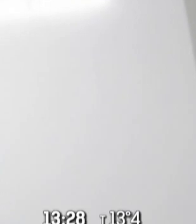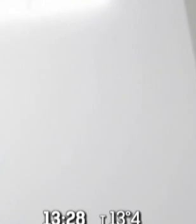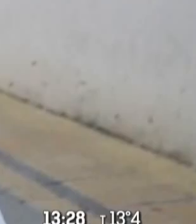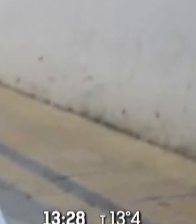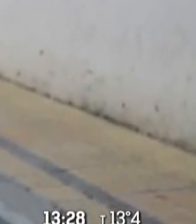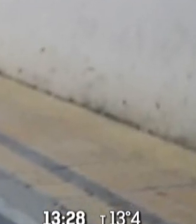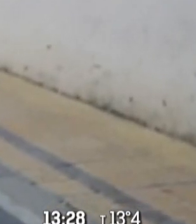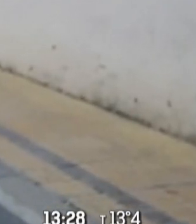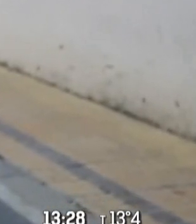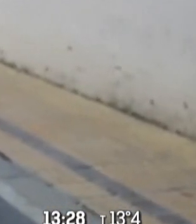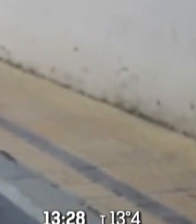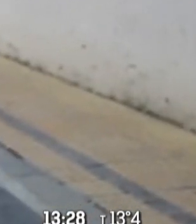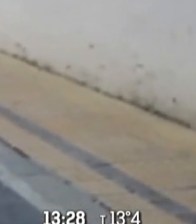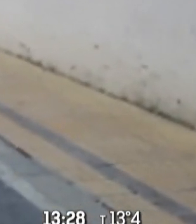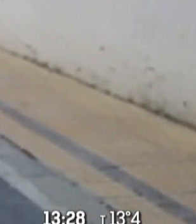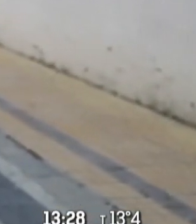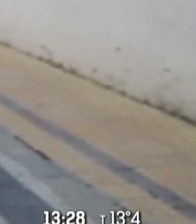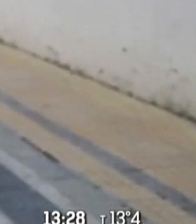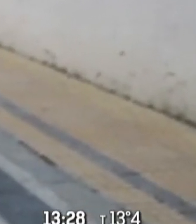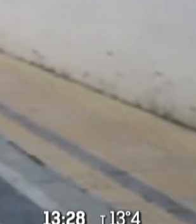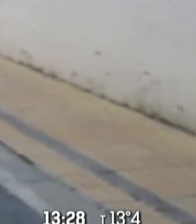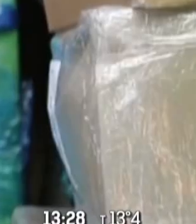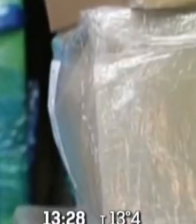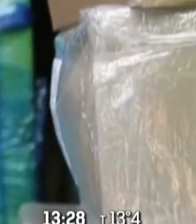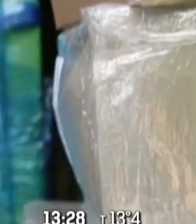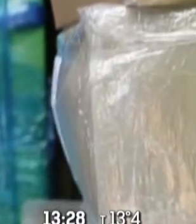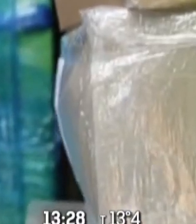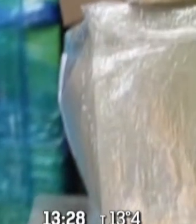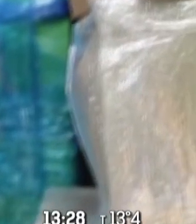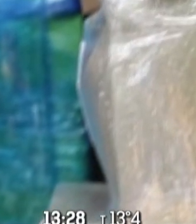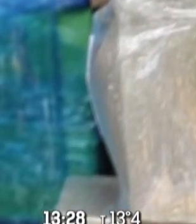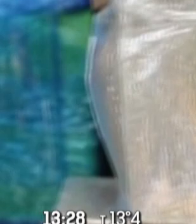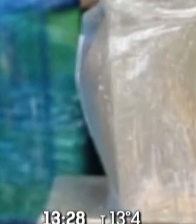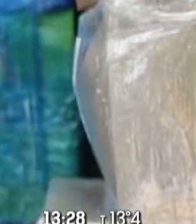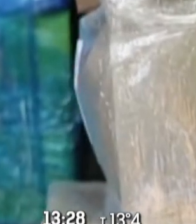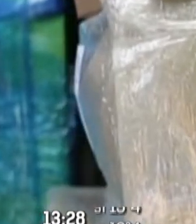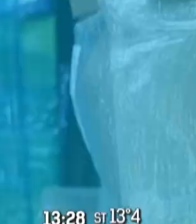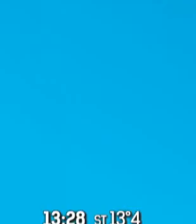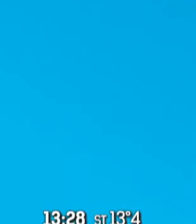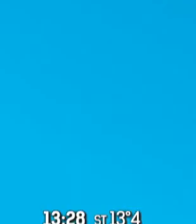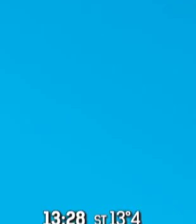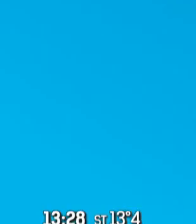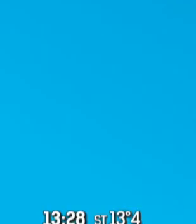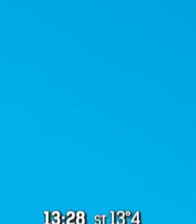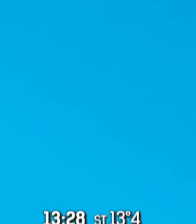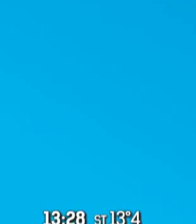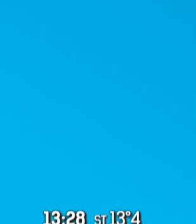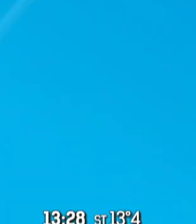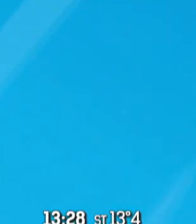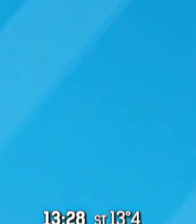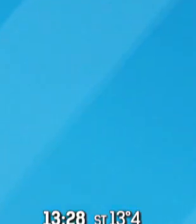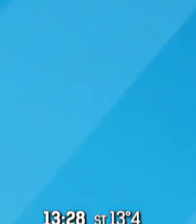nunca, de entender que el mundo ya no es lo que era y nos exige cuidados que antes no teníamos. Seguí